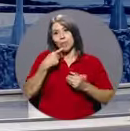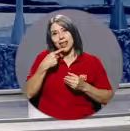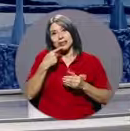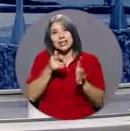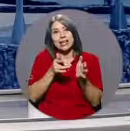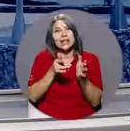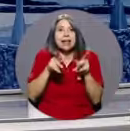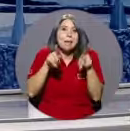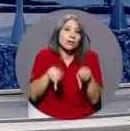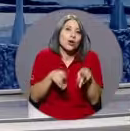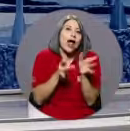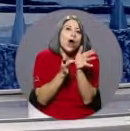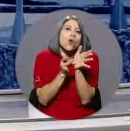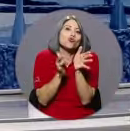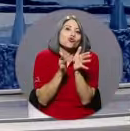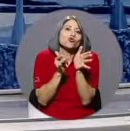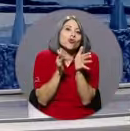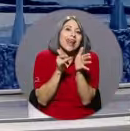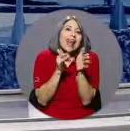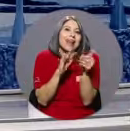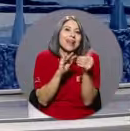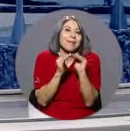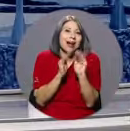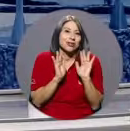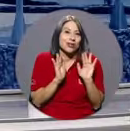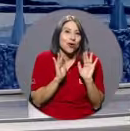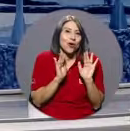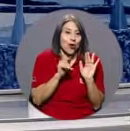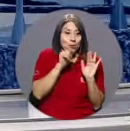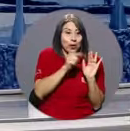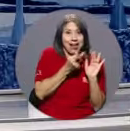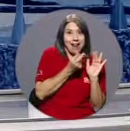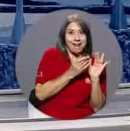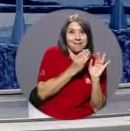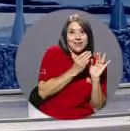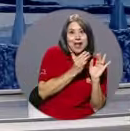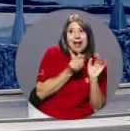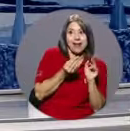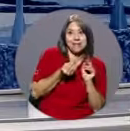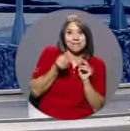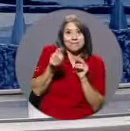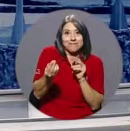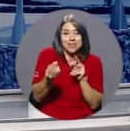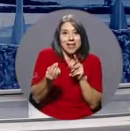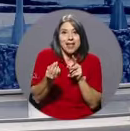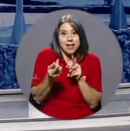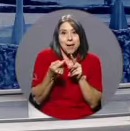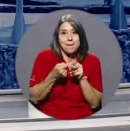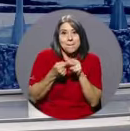voy a decirlo así, el usurero del barrio, porque en realidad es así, sí, le prestan dinero fácilmente, pero además